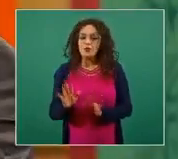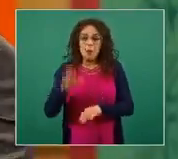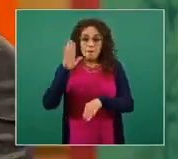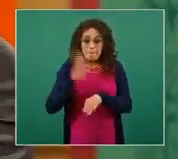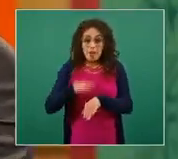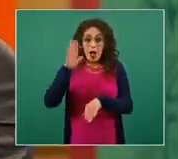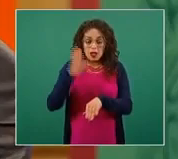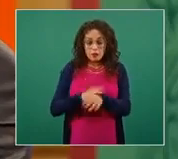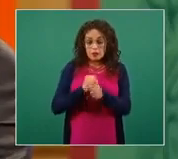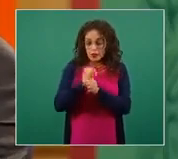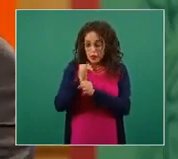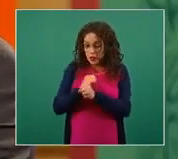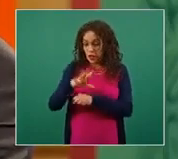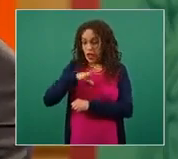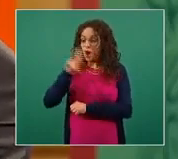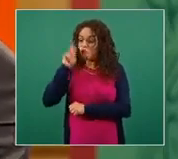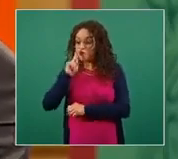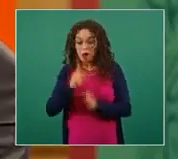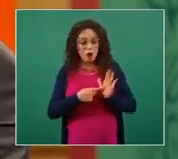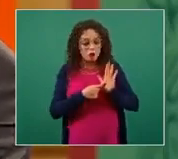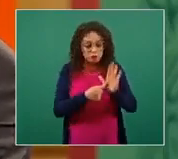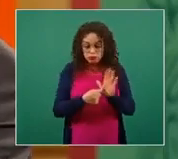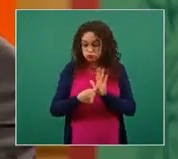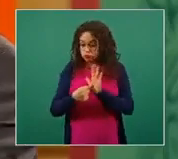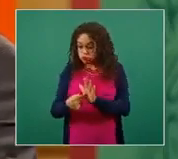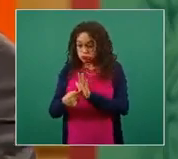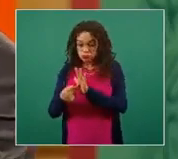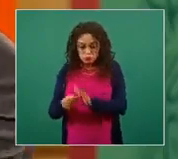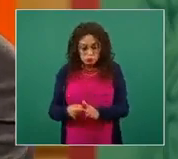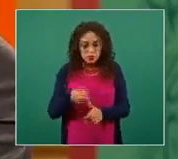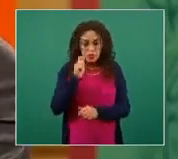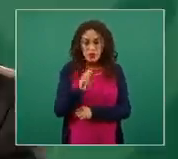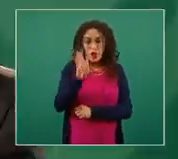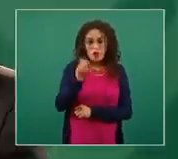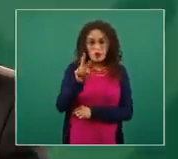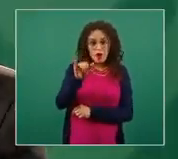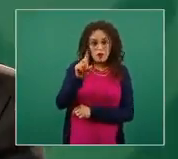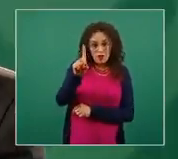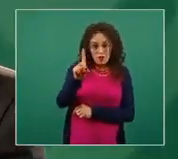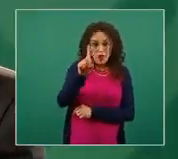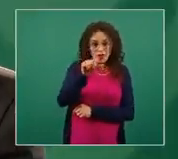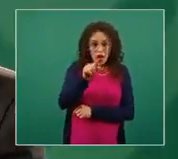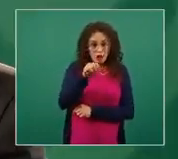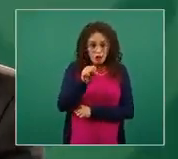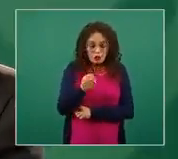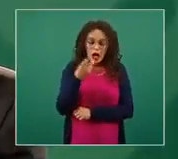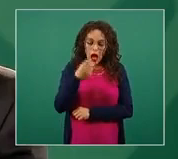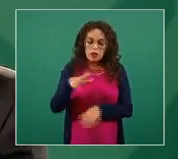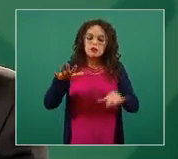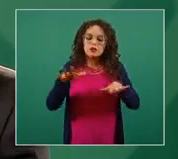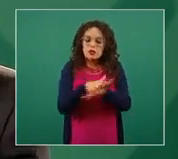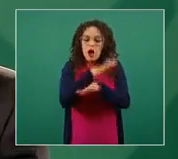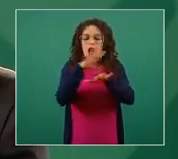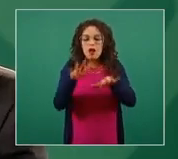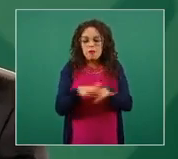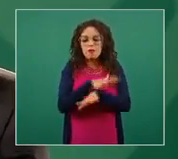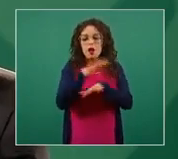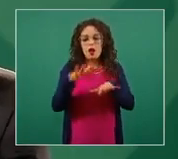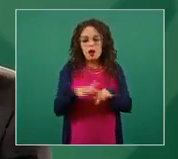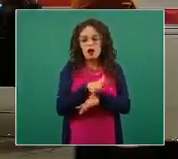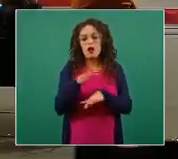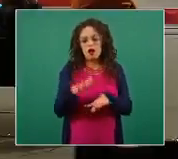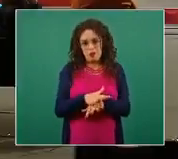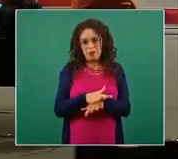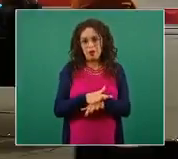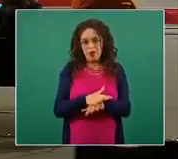y ocurren más eventos COVID, es posible que esto cambie y pudiera tenerse una